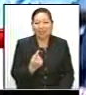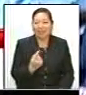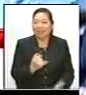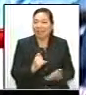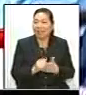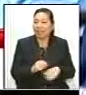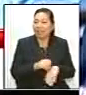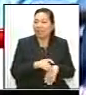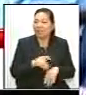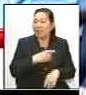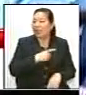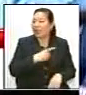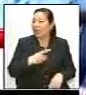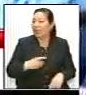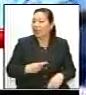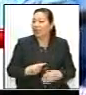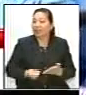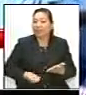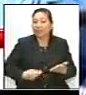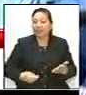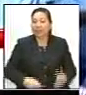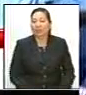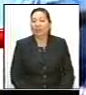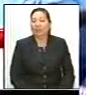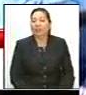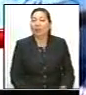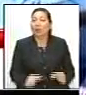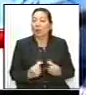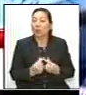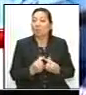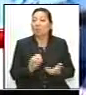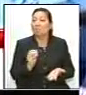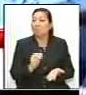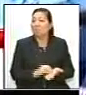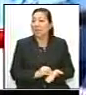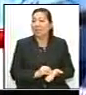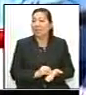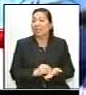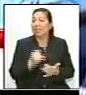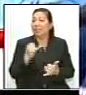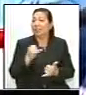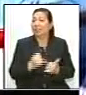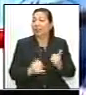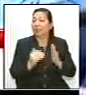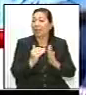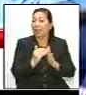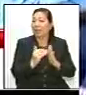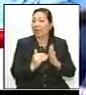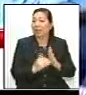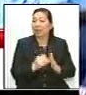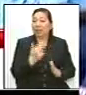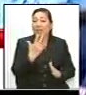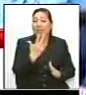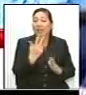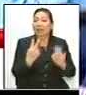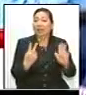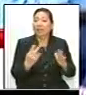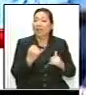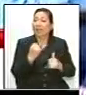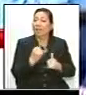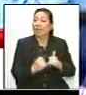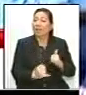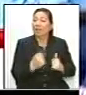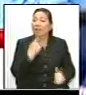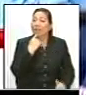el Consejo Directivo quien va a inscribir a las bancadas. Mas, terminando el artículo 37, al final